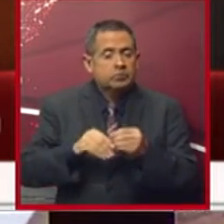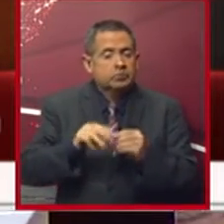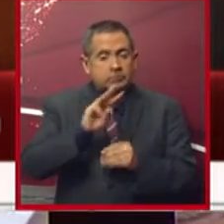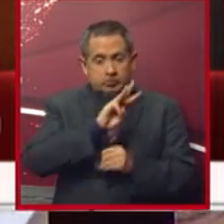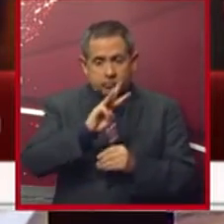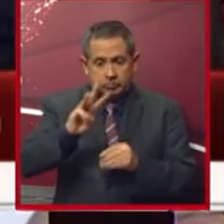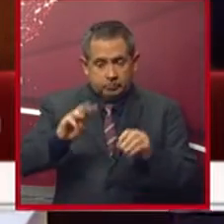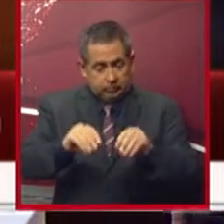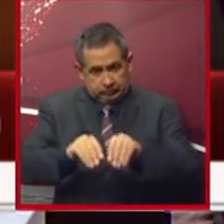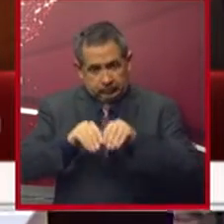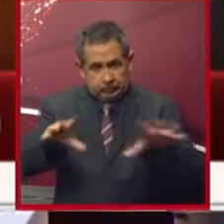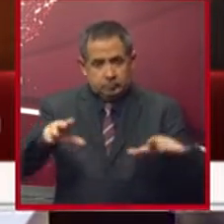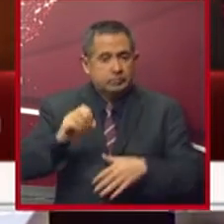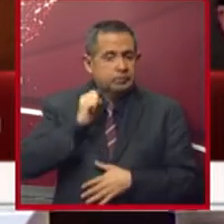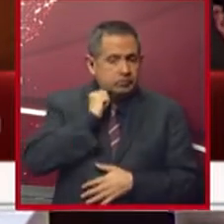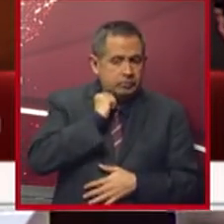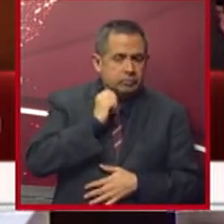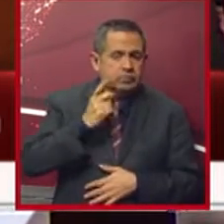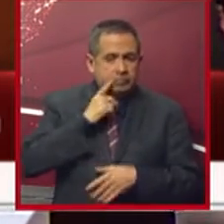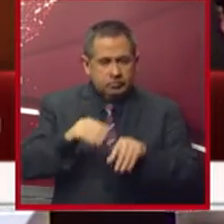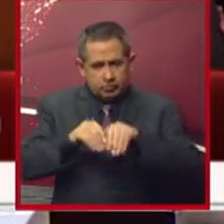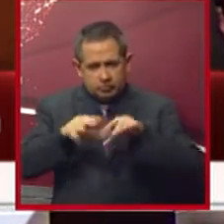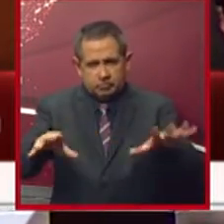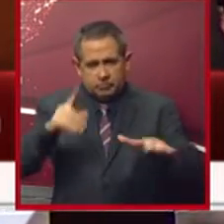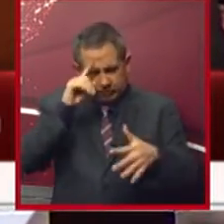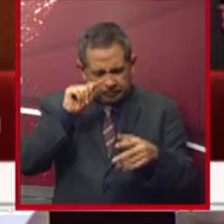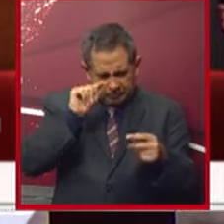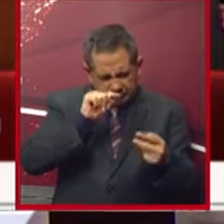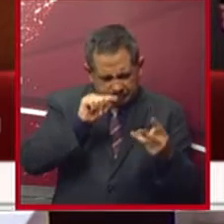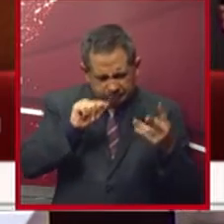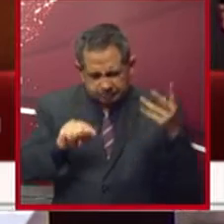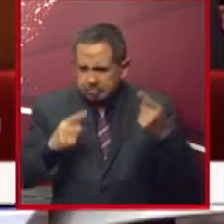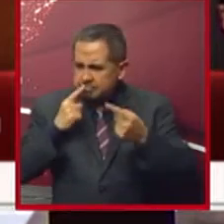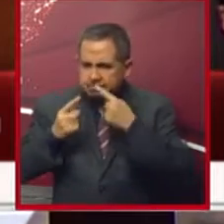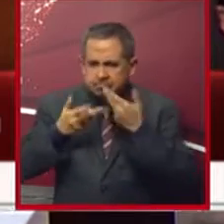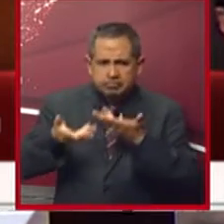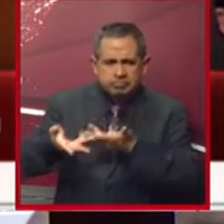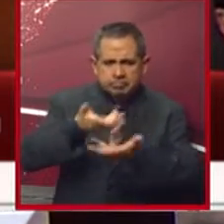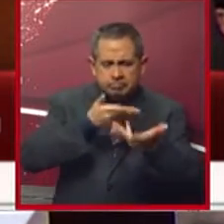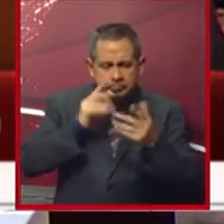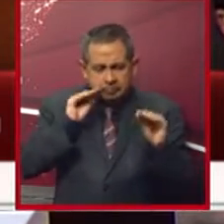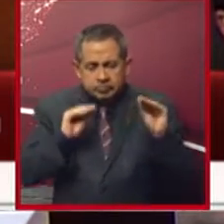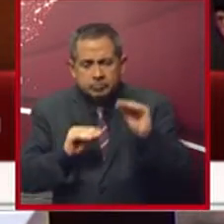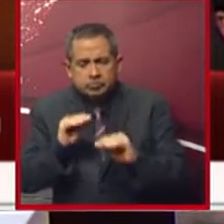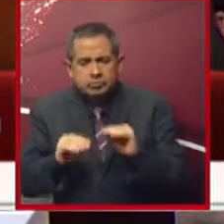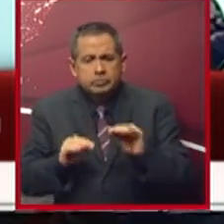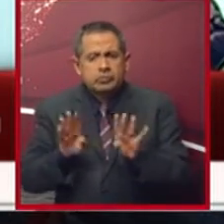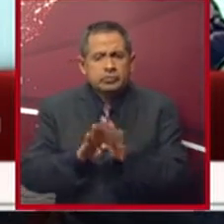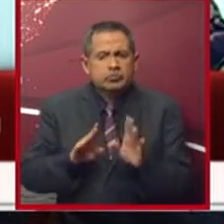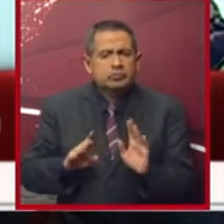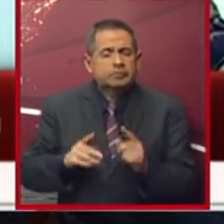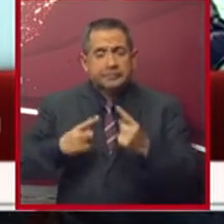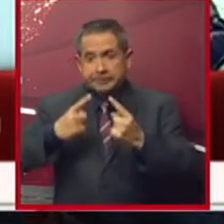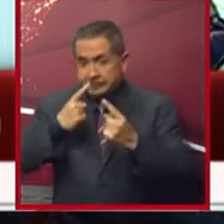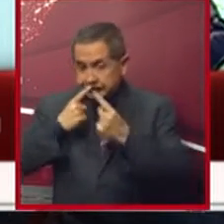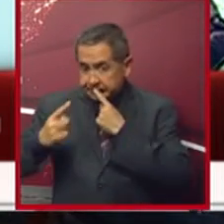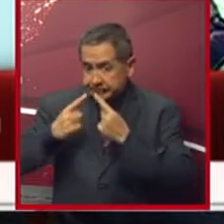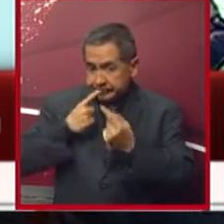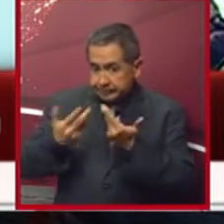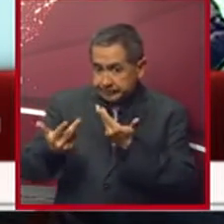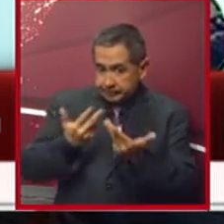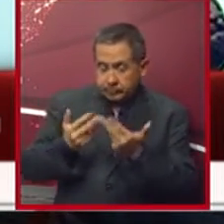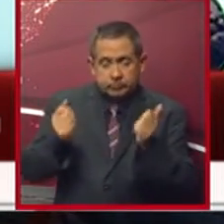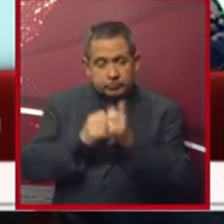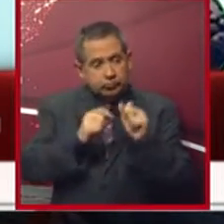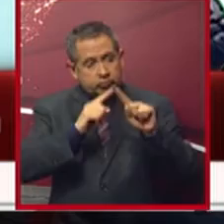Cámara, a la página del Senado, que se pongan sus materiales a discusión y que en la deliberación